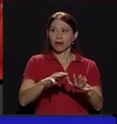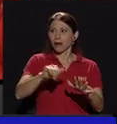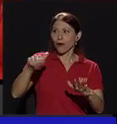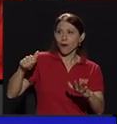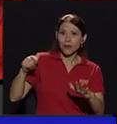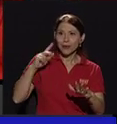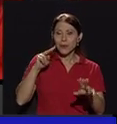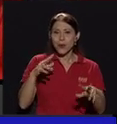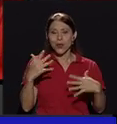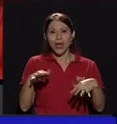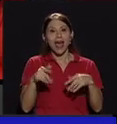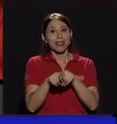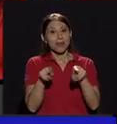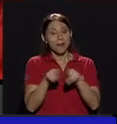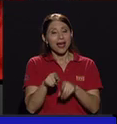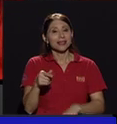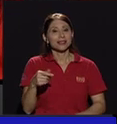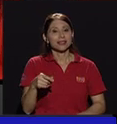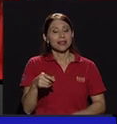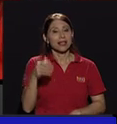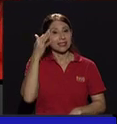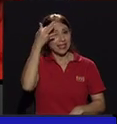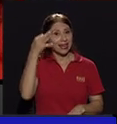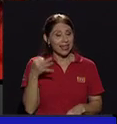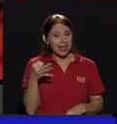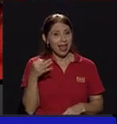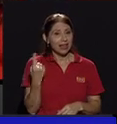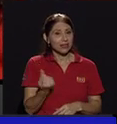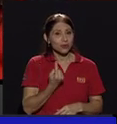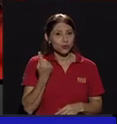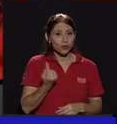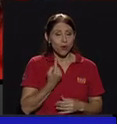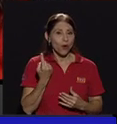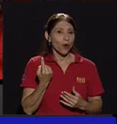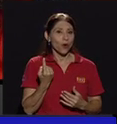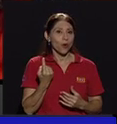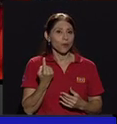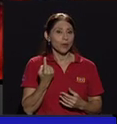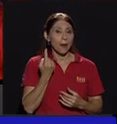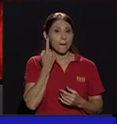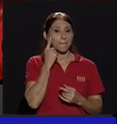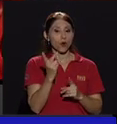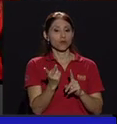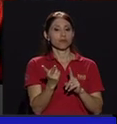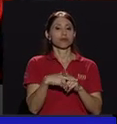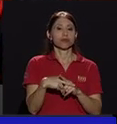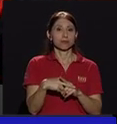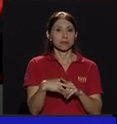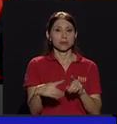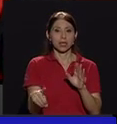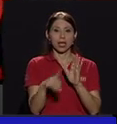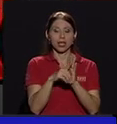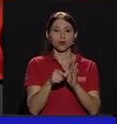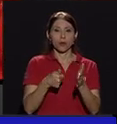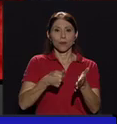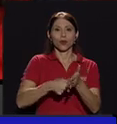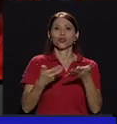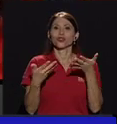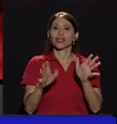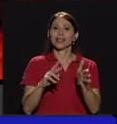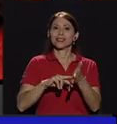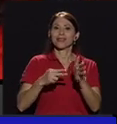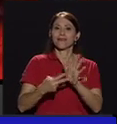demás. Sin embargo, se creía, ¿verdad?, que solo por ejercer el derecho al voto ya era posible